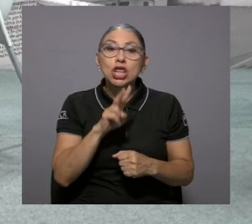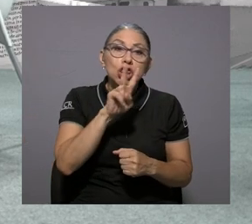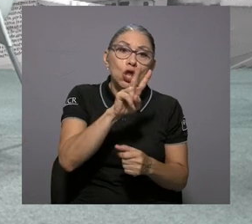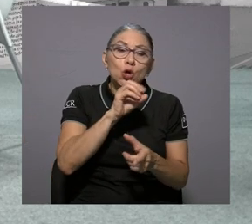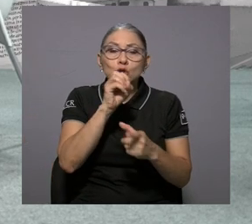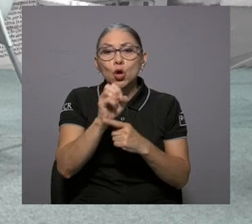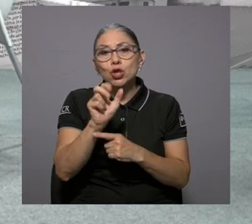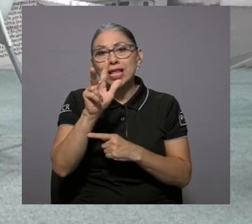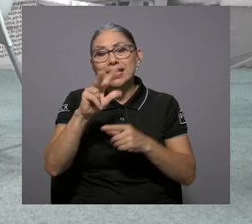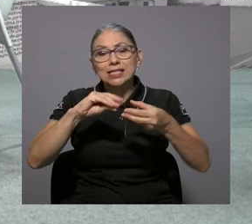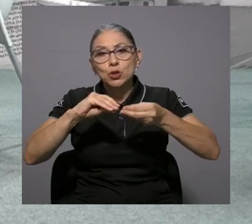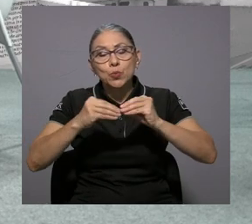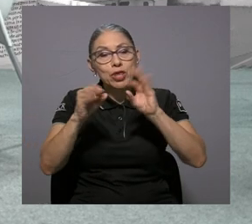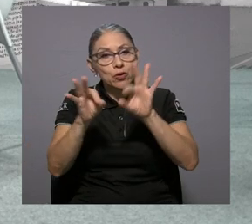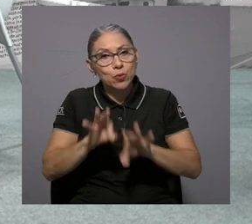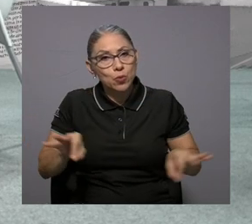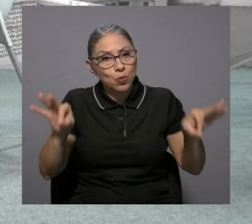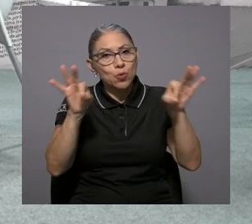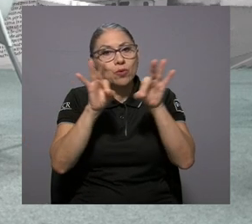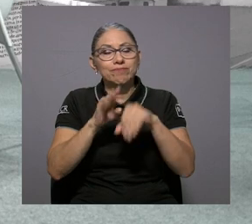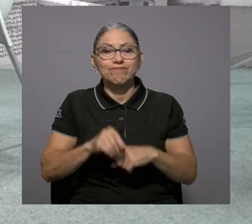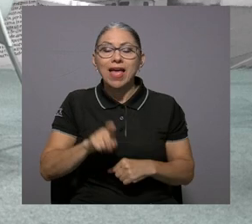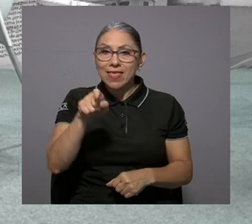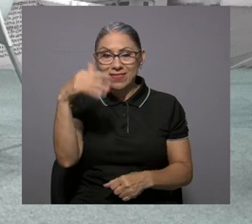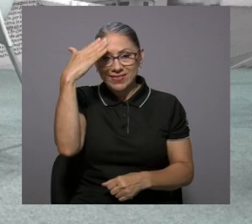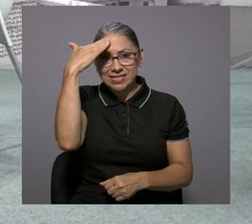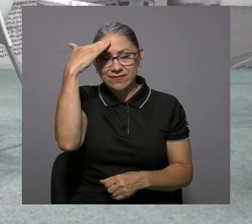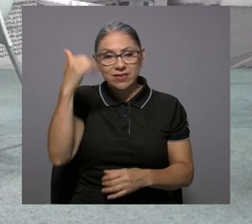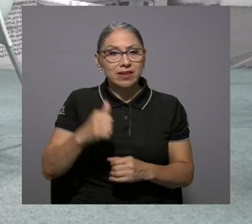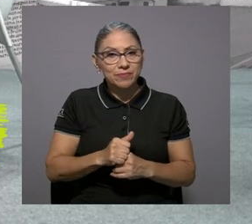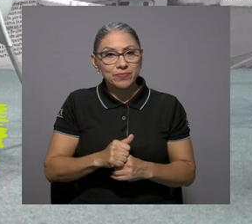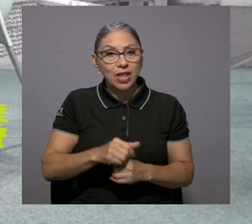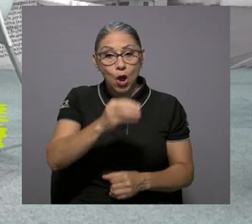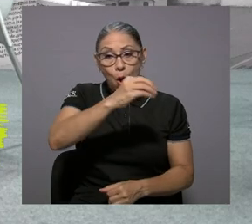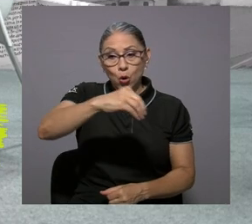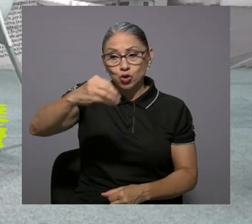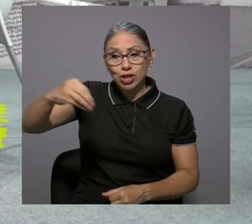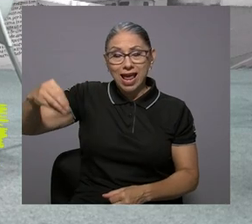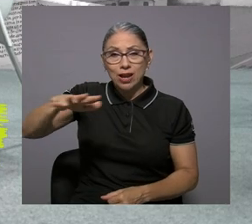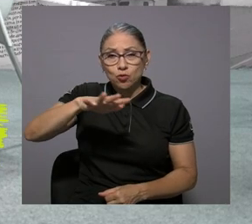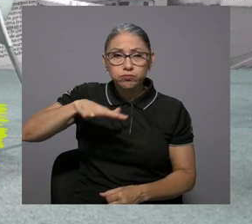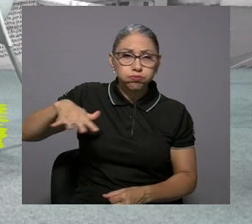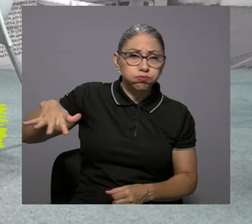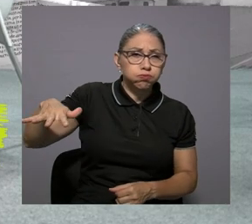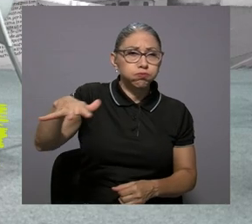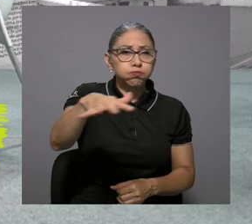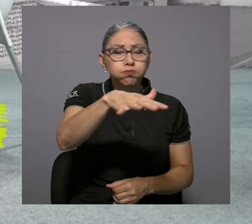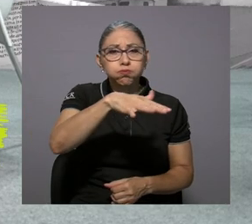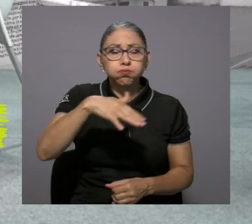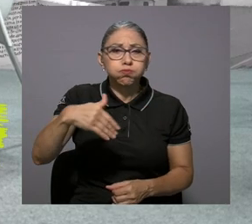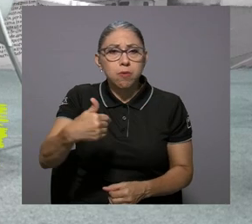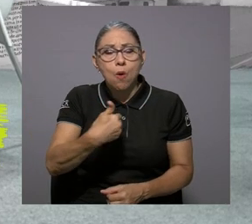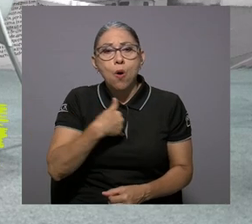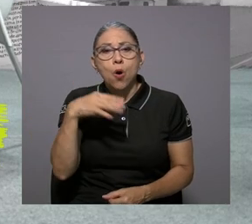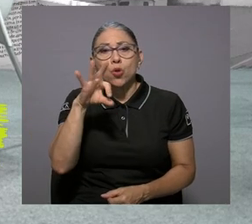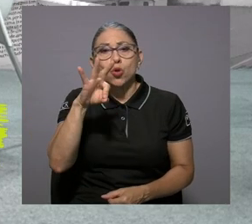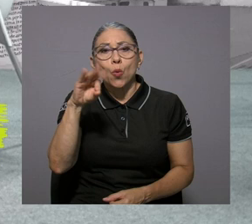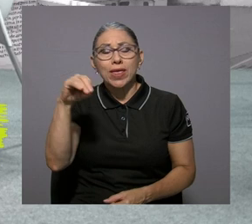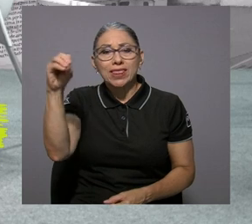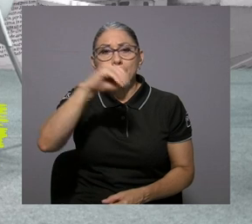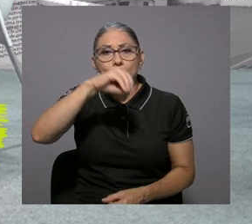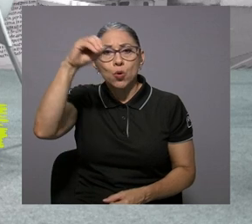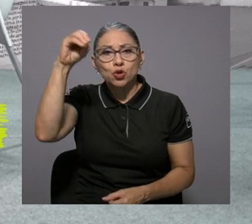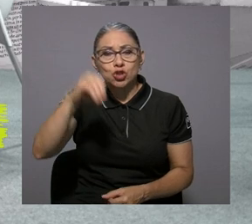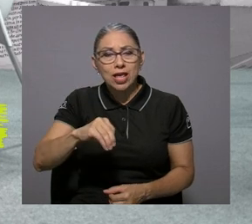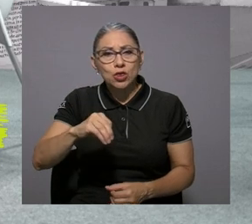muy relevantes. Hay que saber que el océano absorbe el 90% del